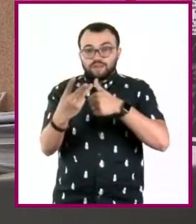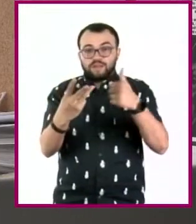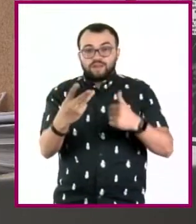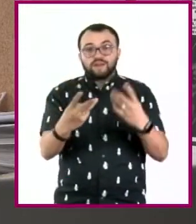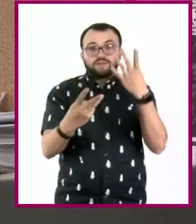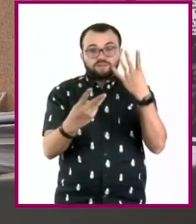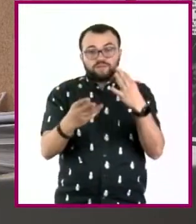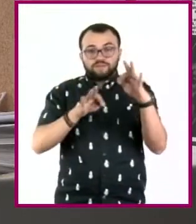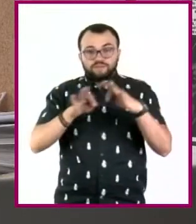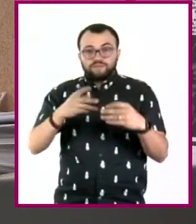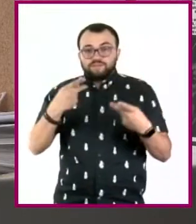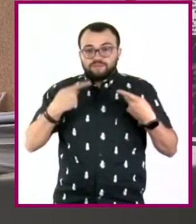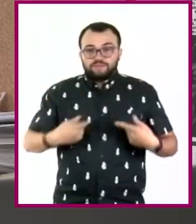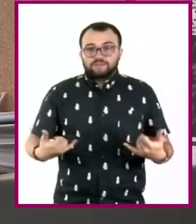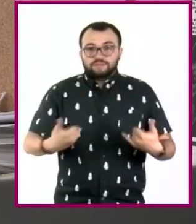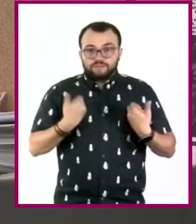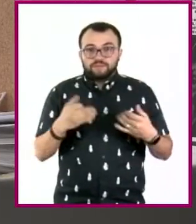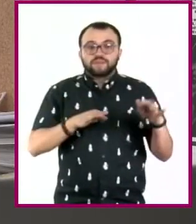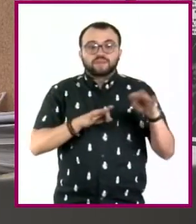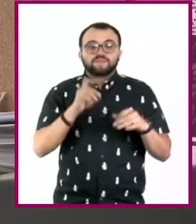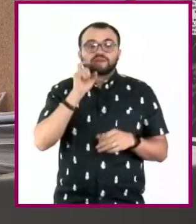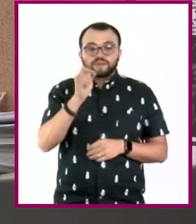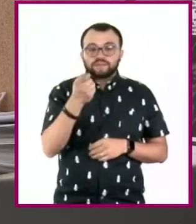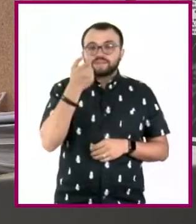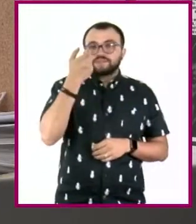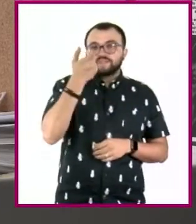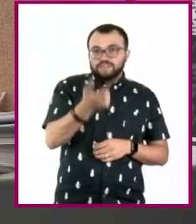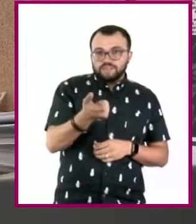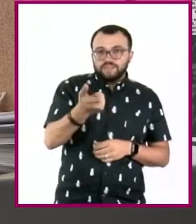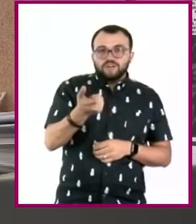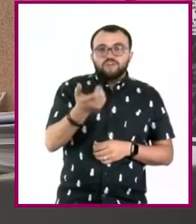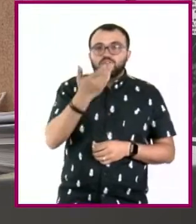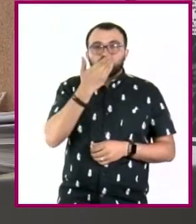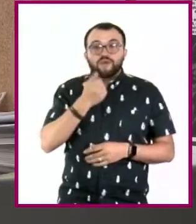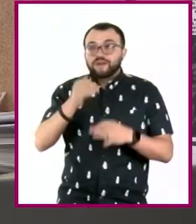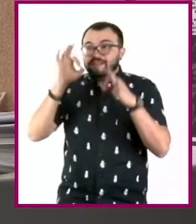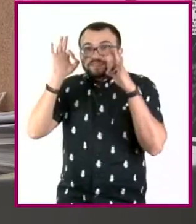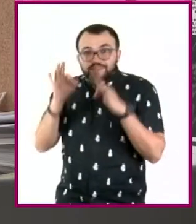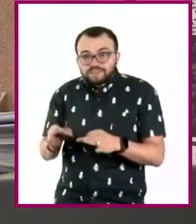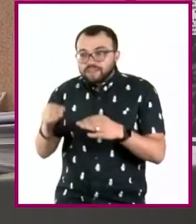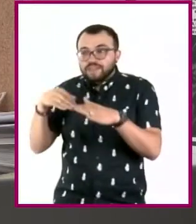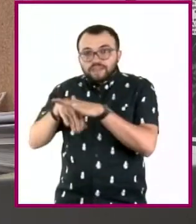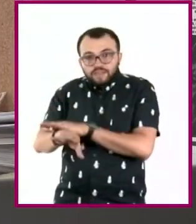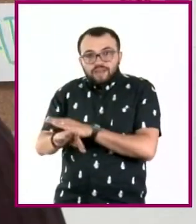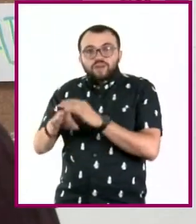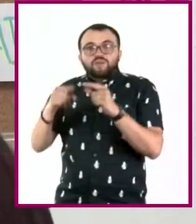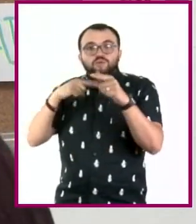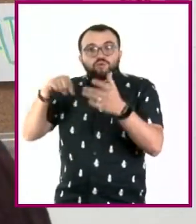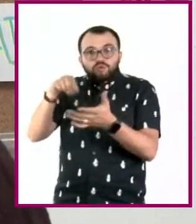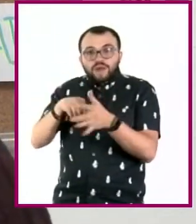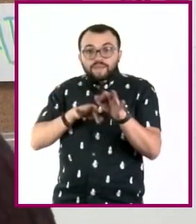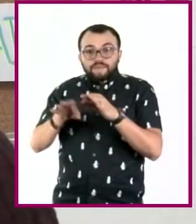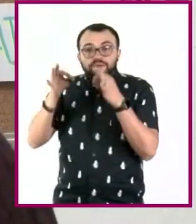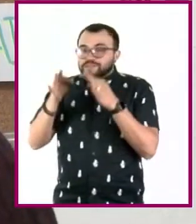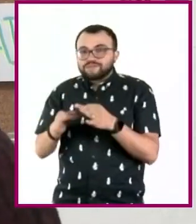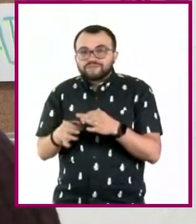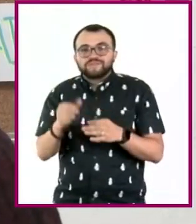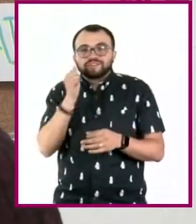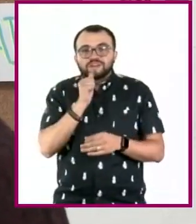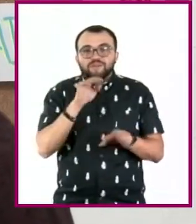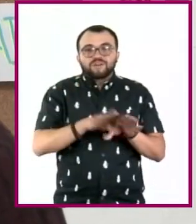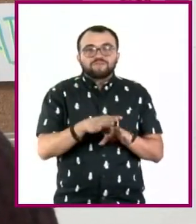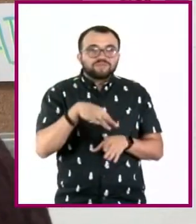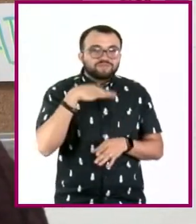en todo el mundo trabajarán en la economía informal en 2016. Es muestra de la magnitud del problema. Es importante atender